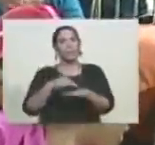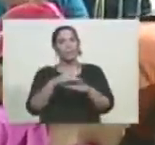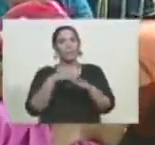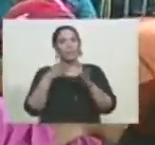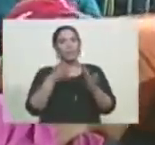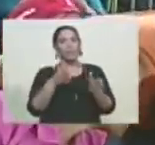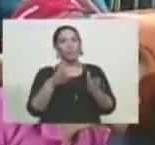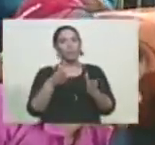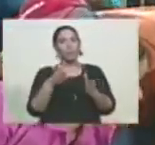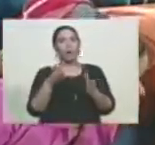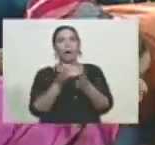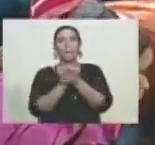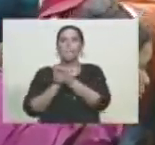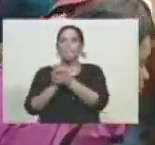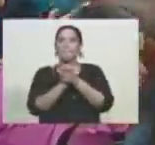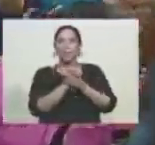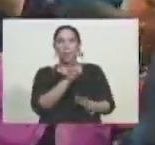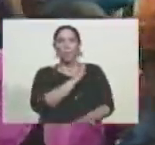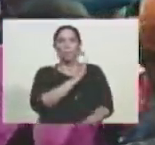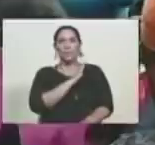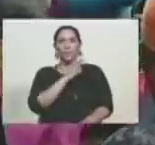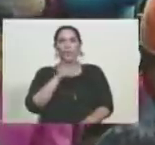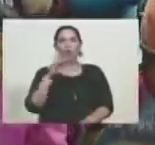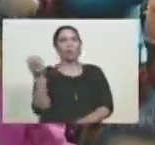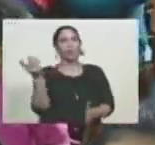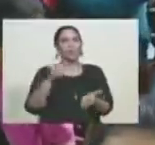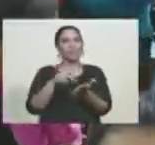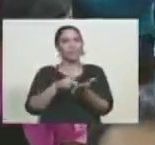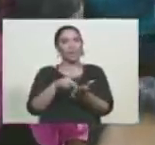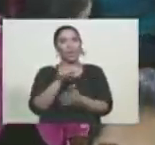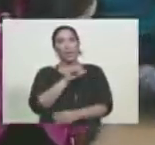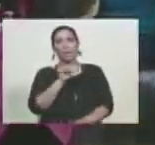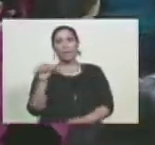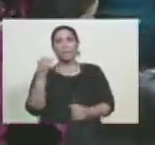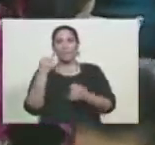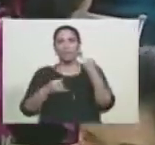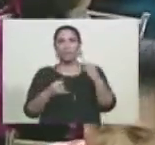Y para ver si me mete las máquinas y me hace la vía de acceso.